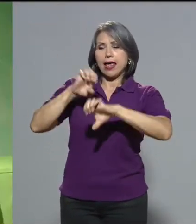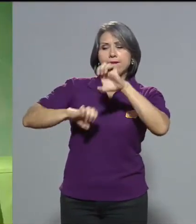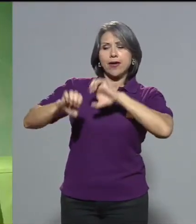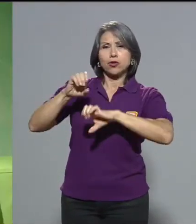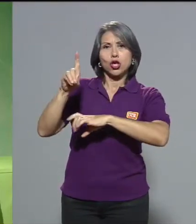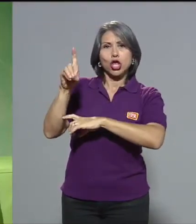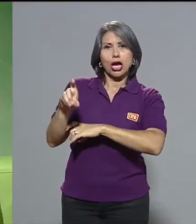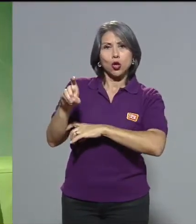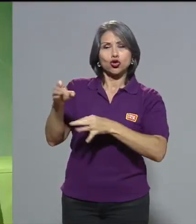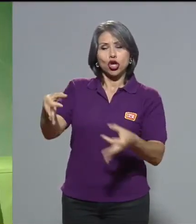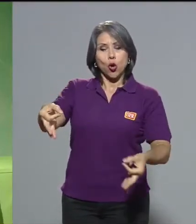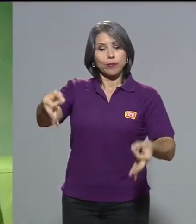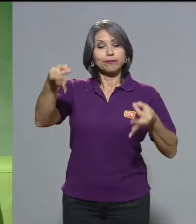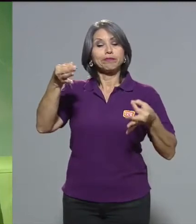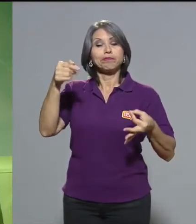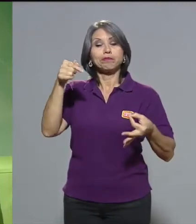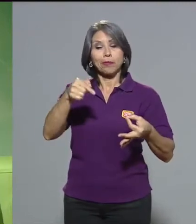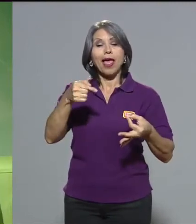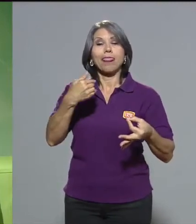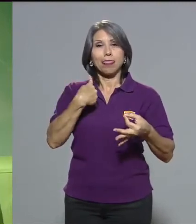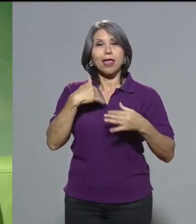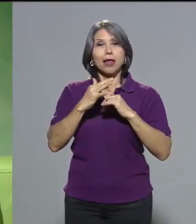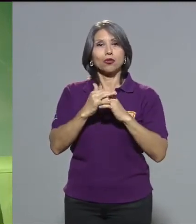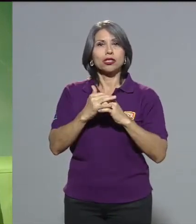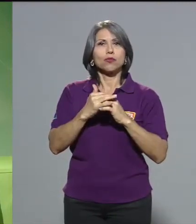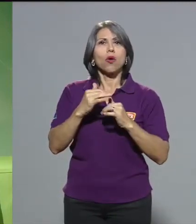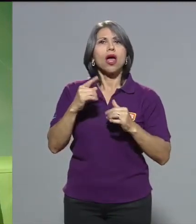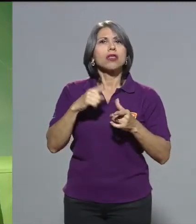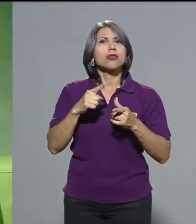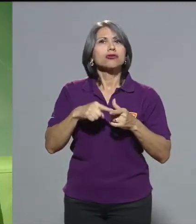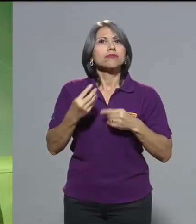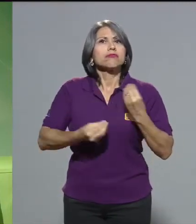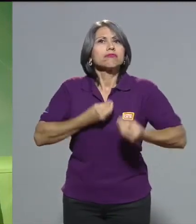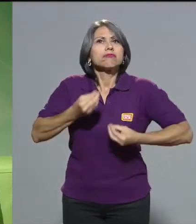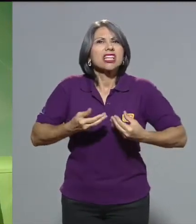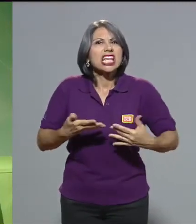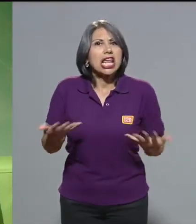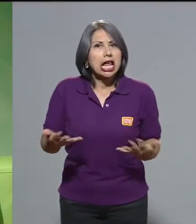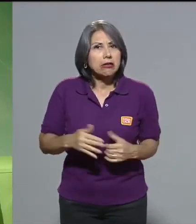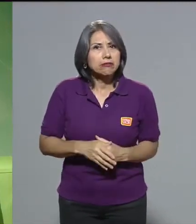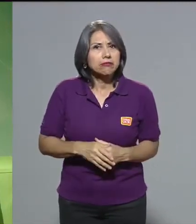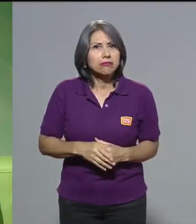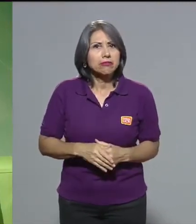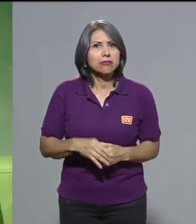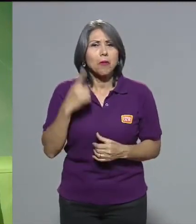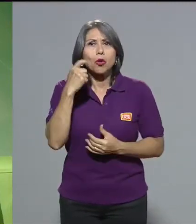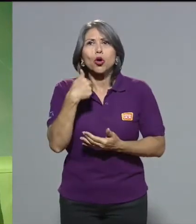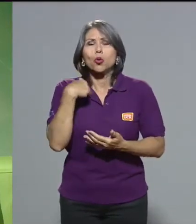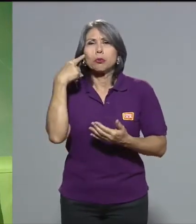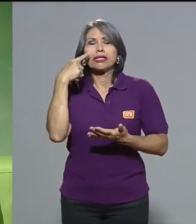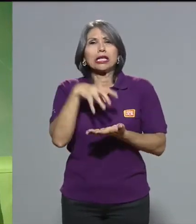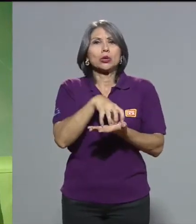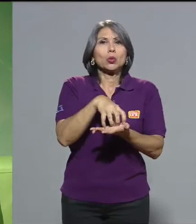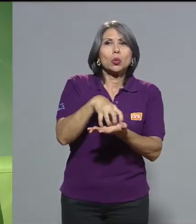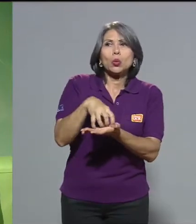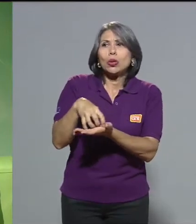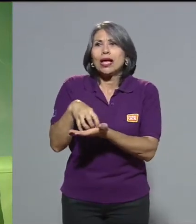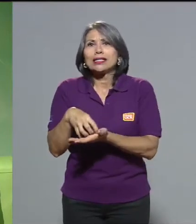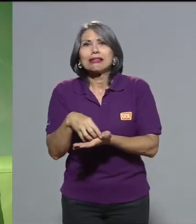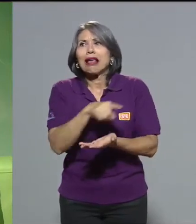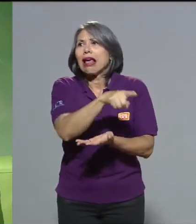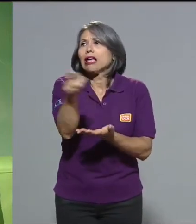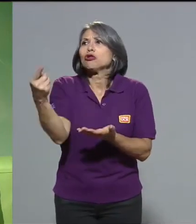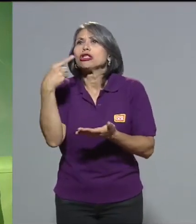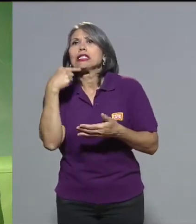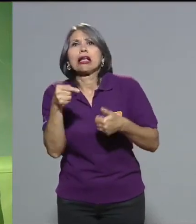¿qué es lo primero que debe hacer? ¿Verdad? Porque también entra un mar de dudas, bueno, te ofrecen miles de terapias y de repente no puedes